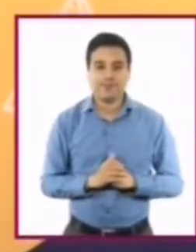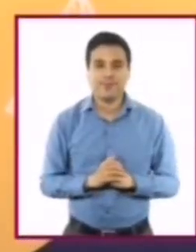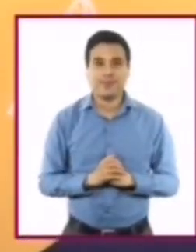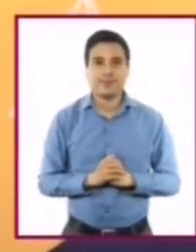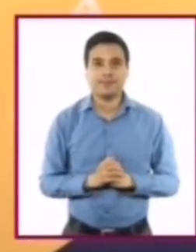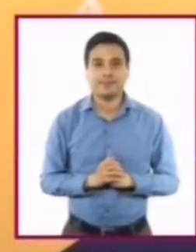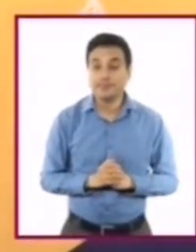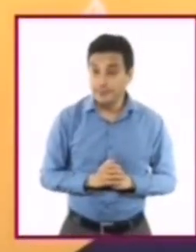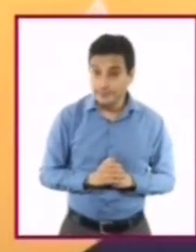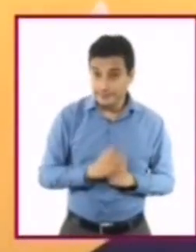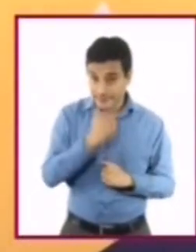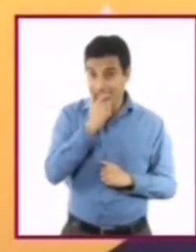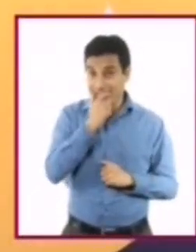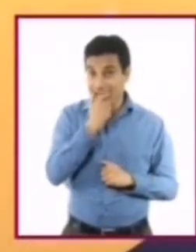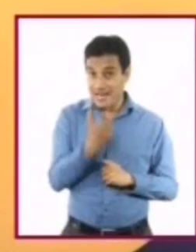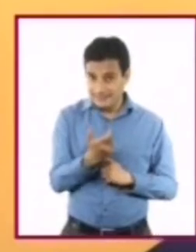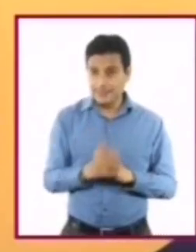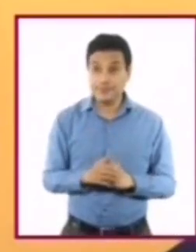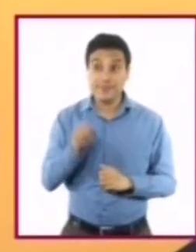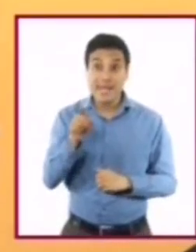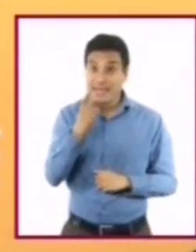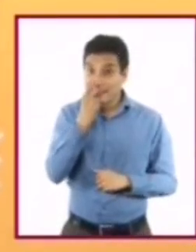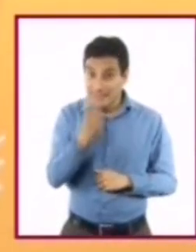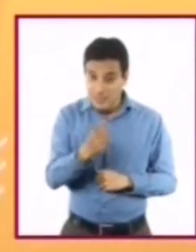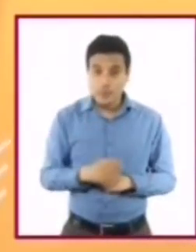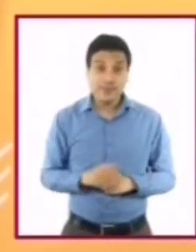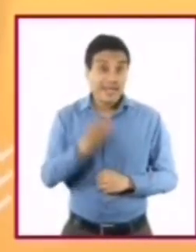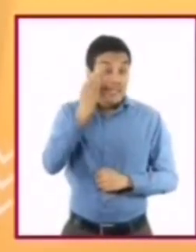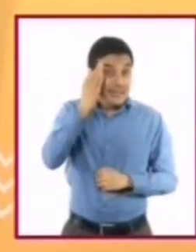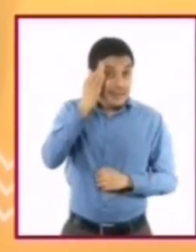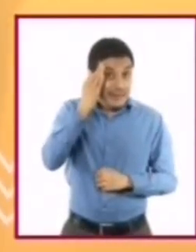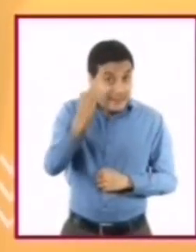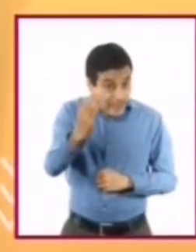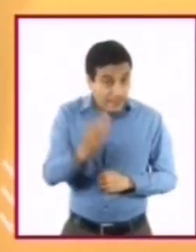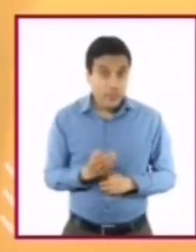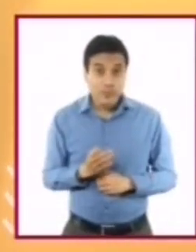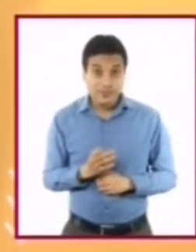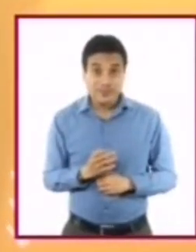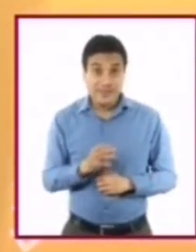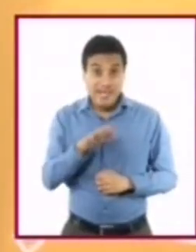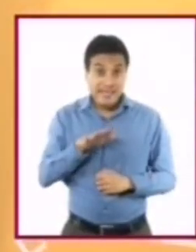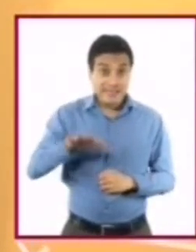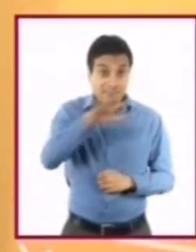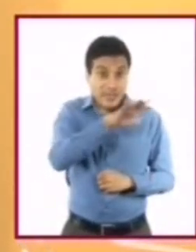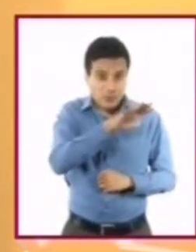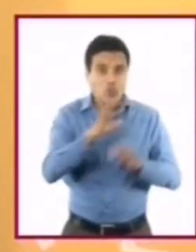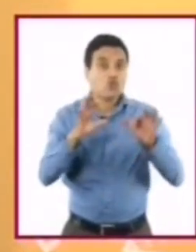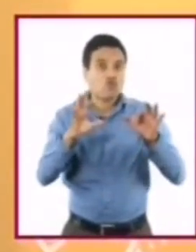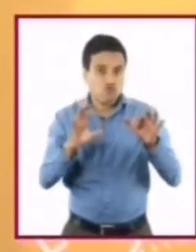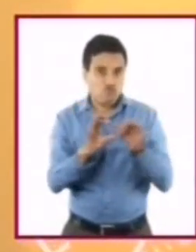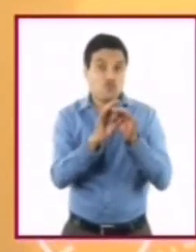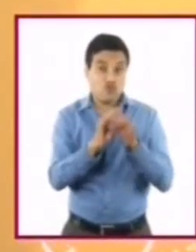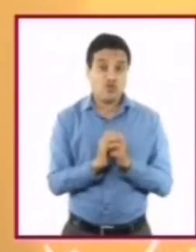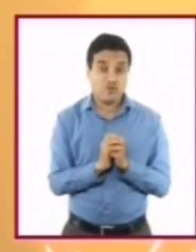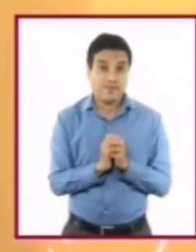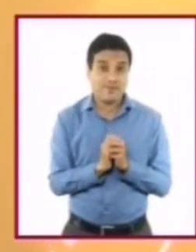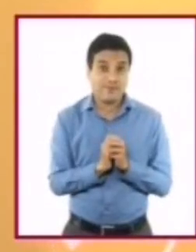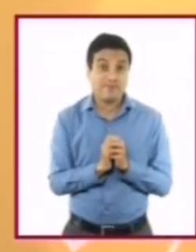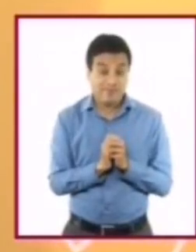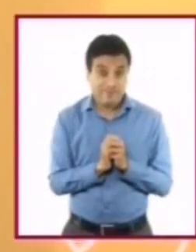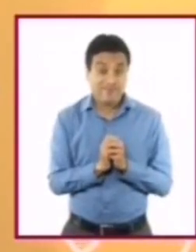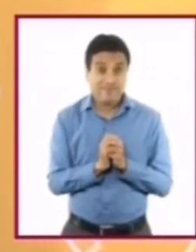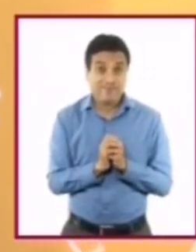Para Einstein, el espacio y el tiempo estaban unificados en algo denominado como espacio-tiempo. En este constructo